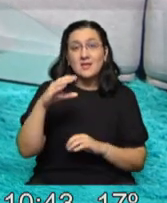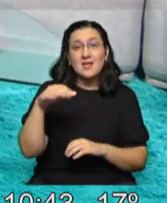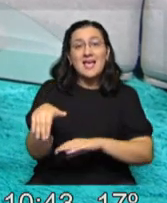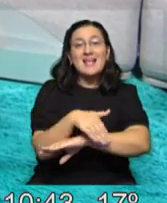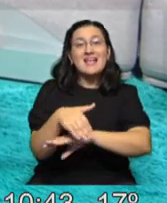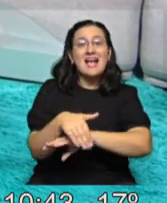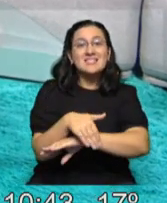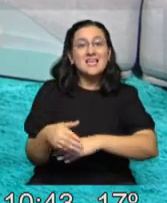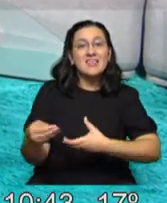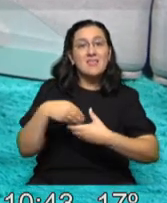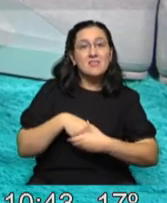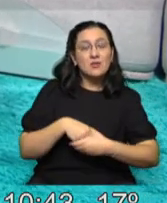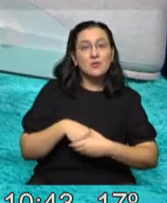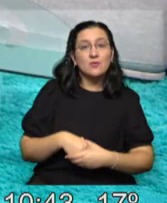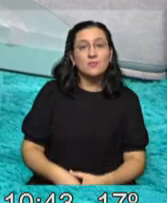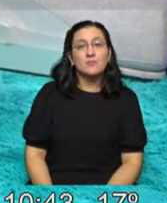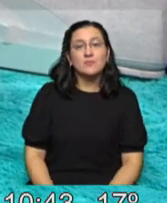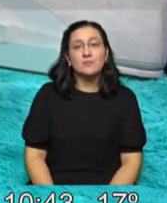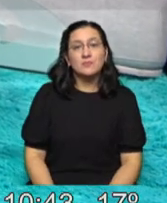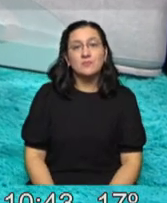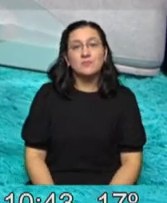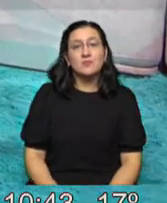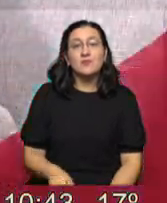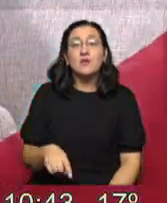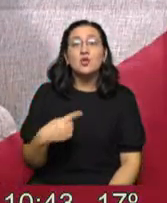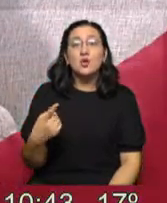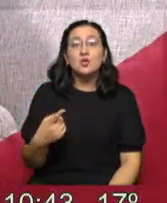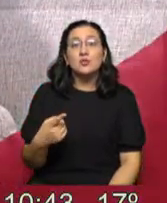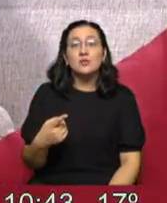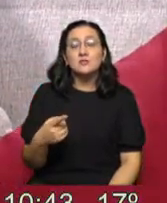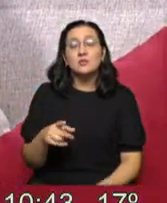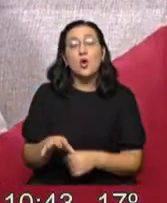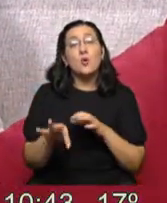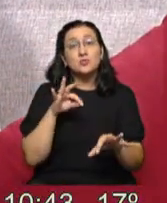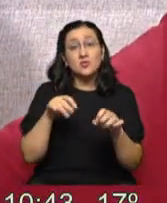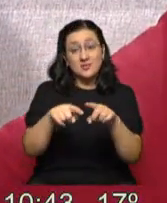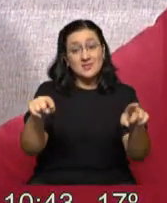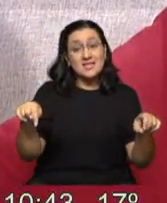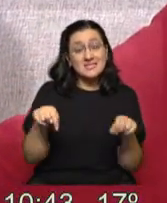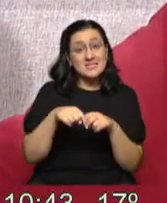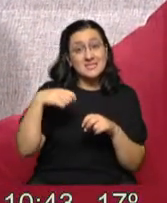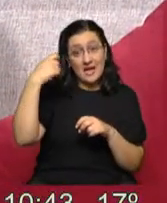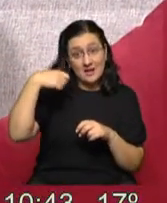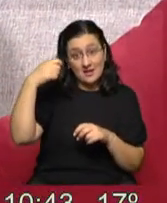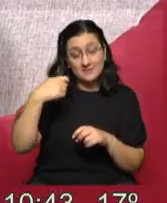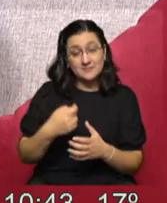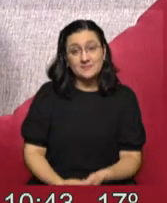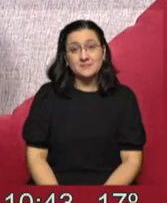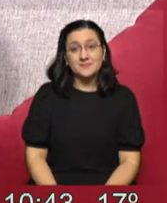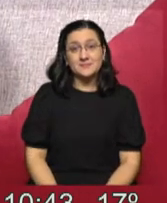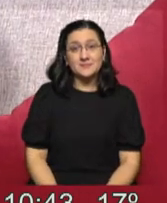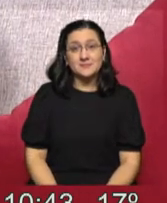digamos, vía plataformas. Y un par de opciones de sala, como Dios manda. A ver. Arrancamos